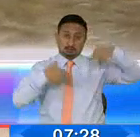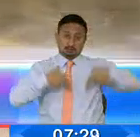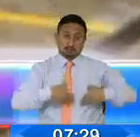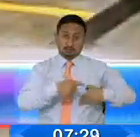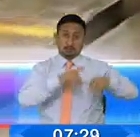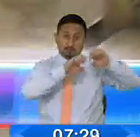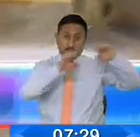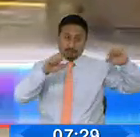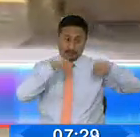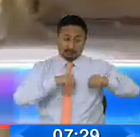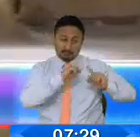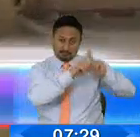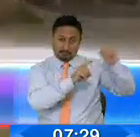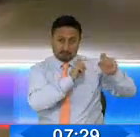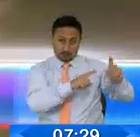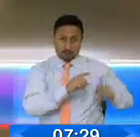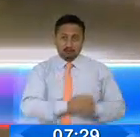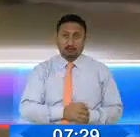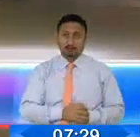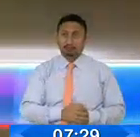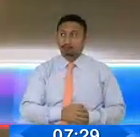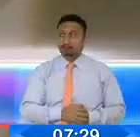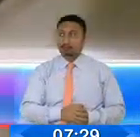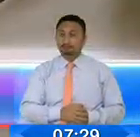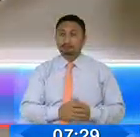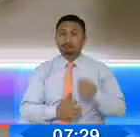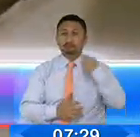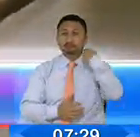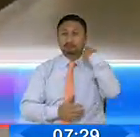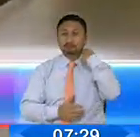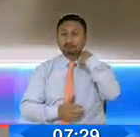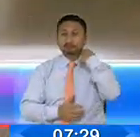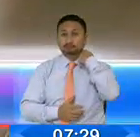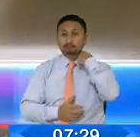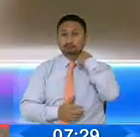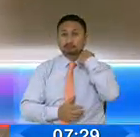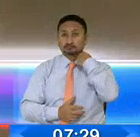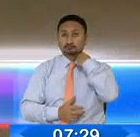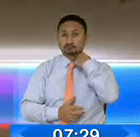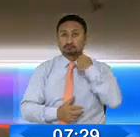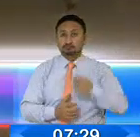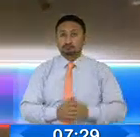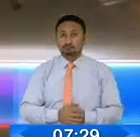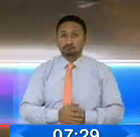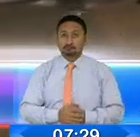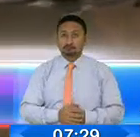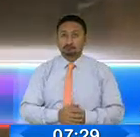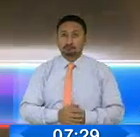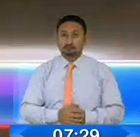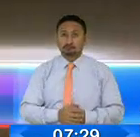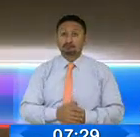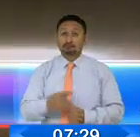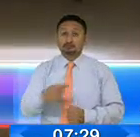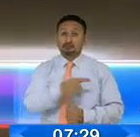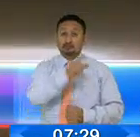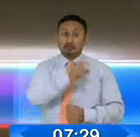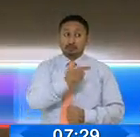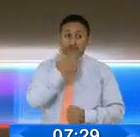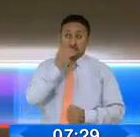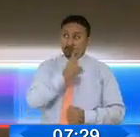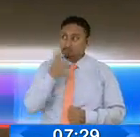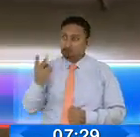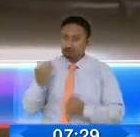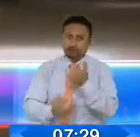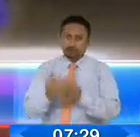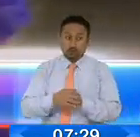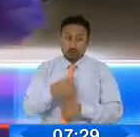empresa continua a la de electrodomésticos donde se registró este incendio, y sin duda alguna les preocupó la situación que